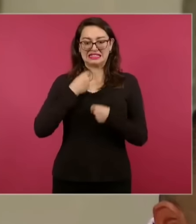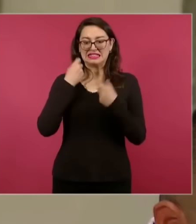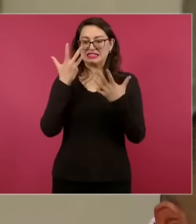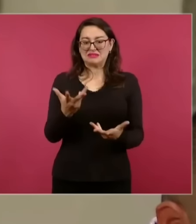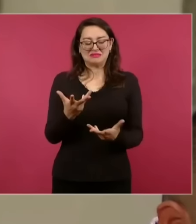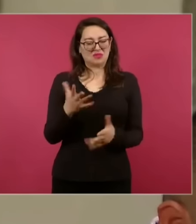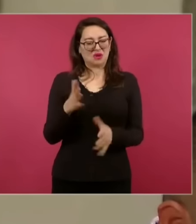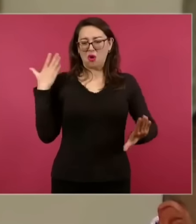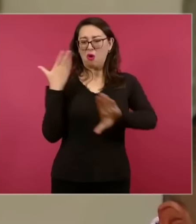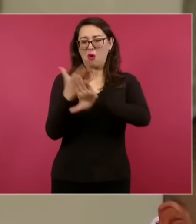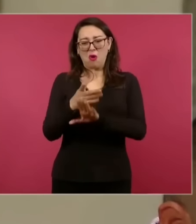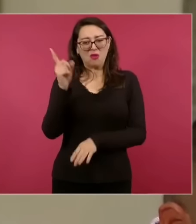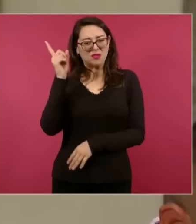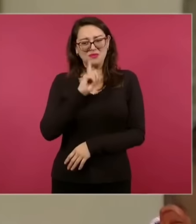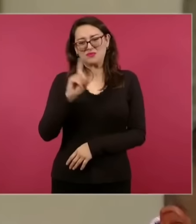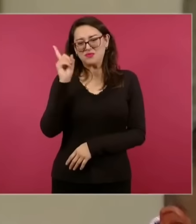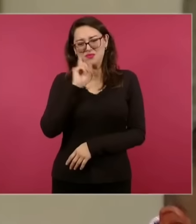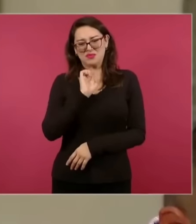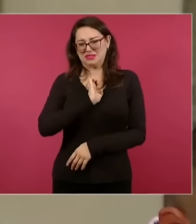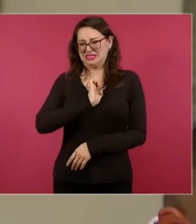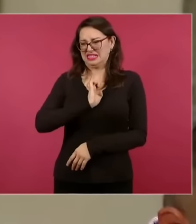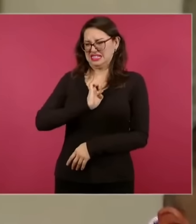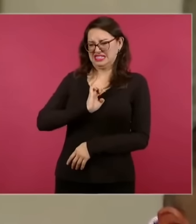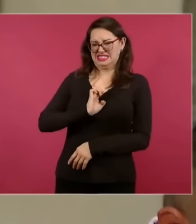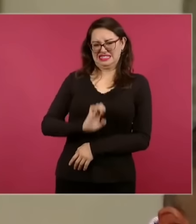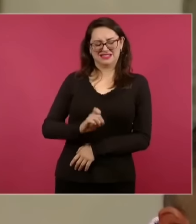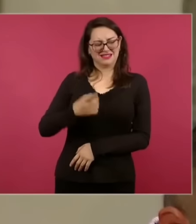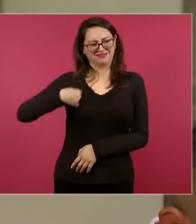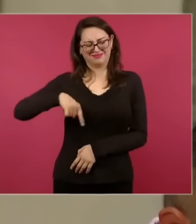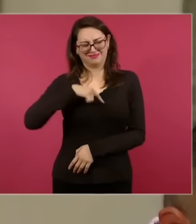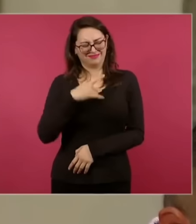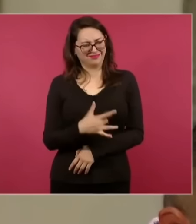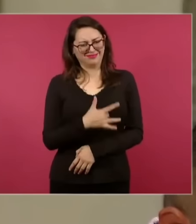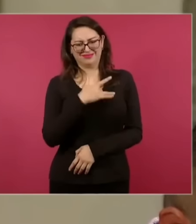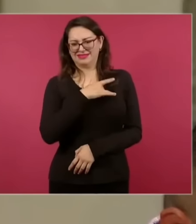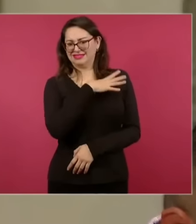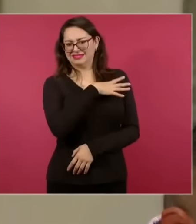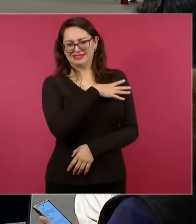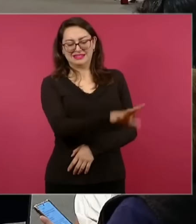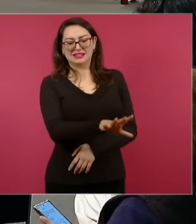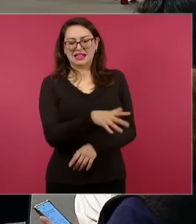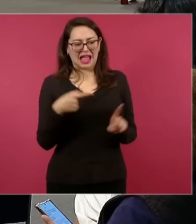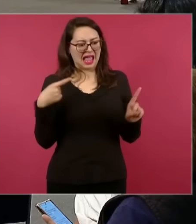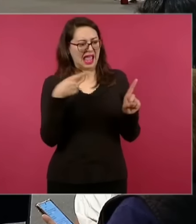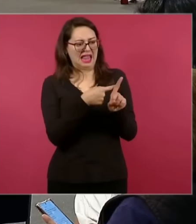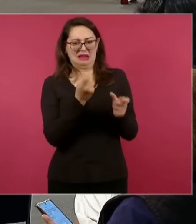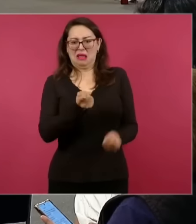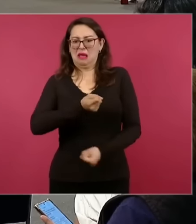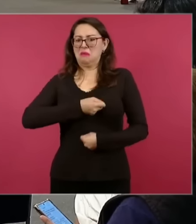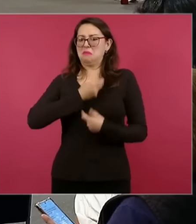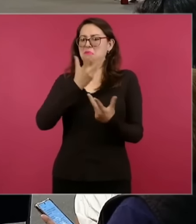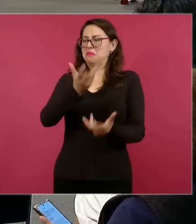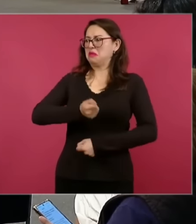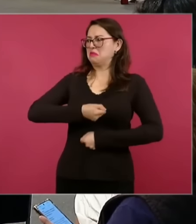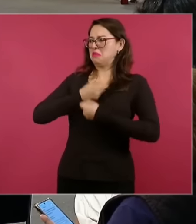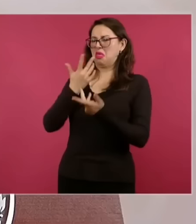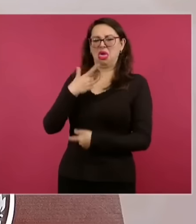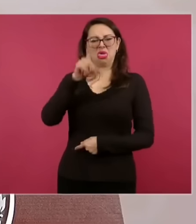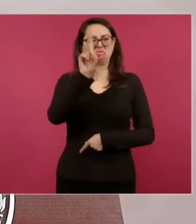mal, la verdad, estamos muy indignadas, porque ¿por qué se le permite hablar así de las mujeres? ¿Por qué